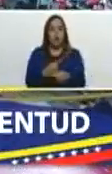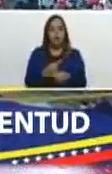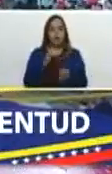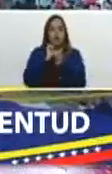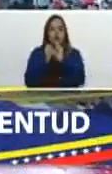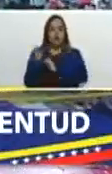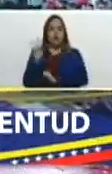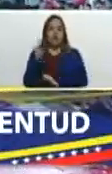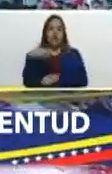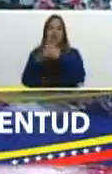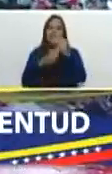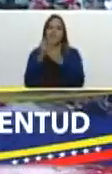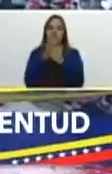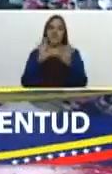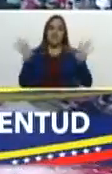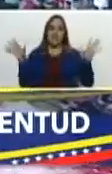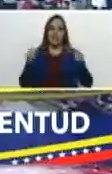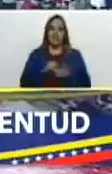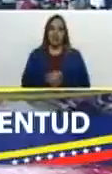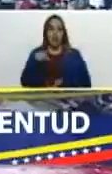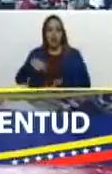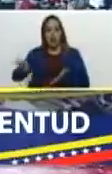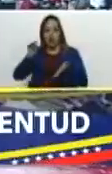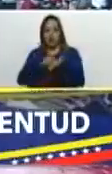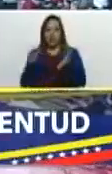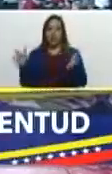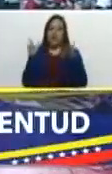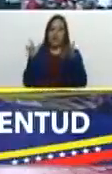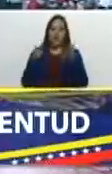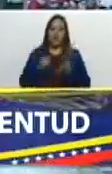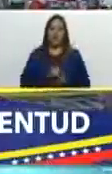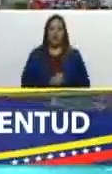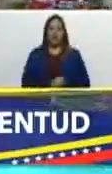brillar. Hoy ganamos otra vez